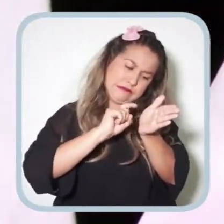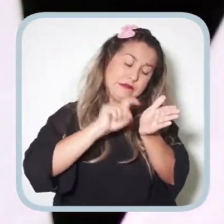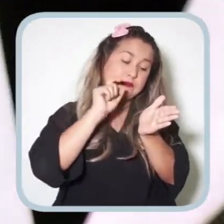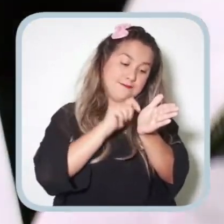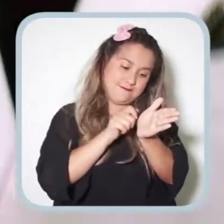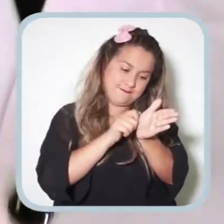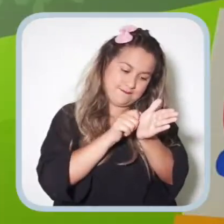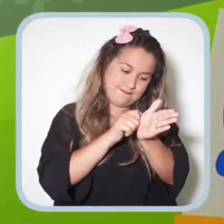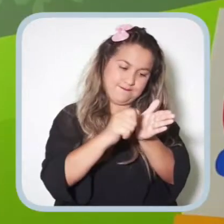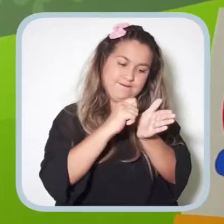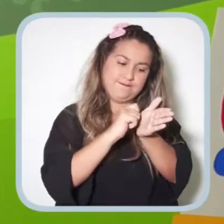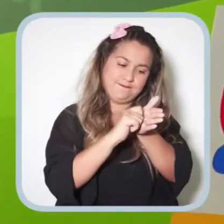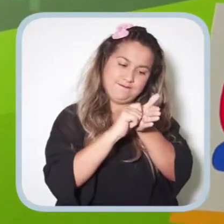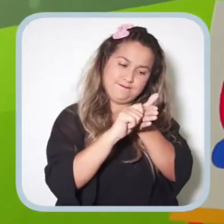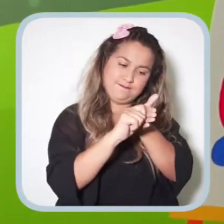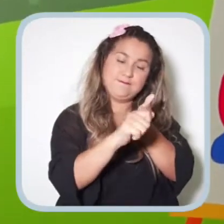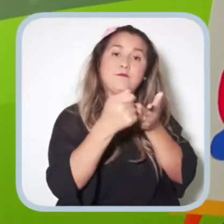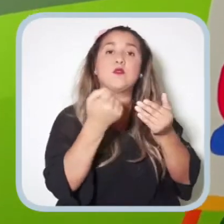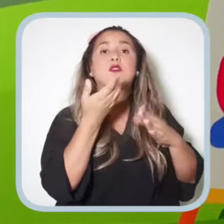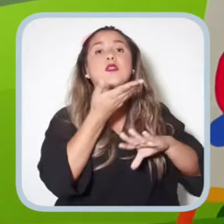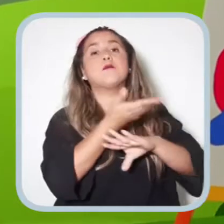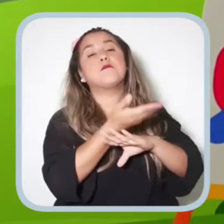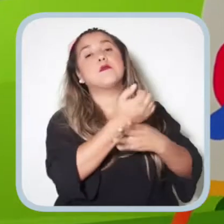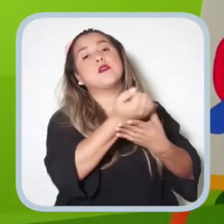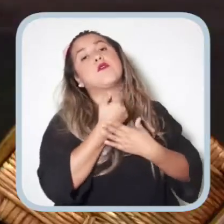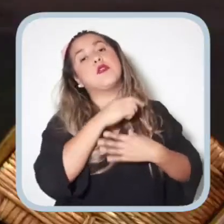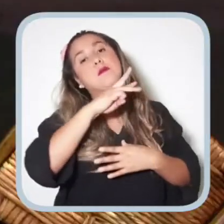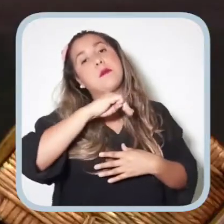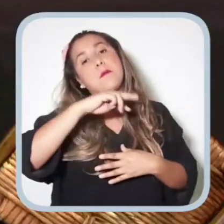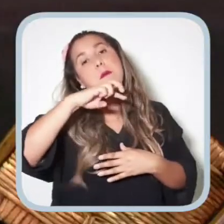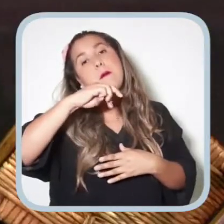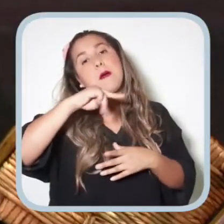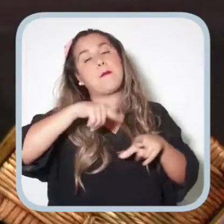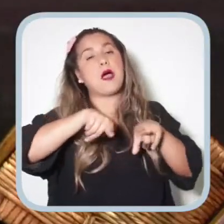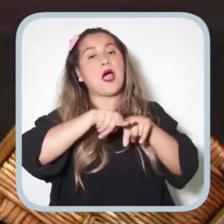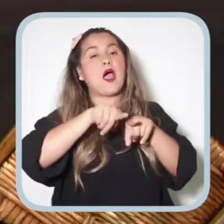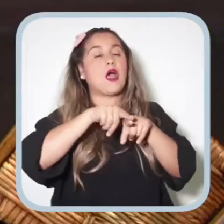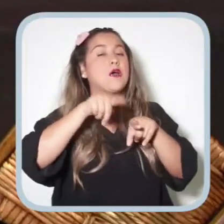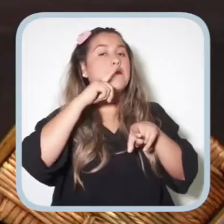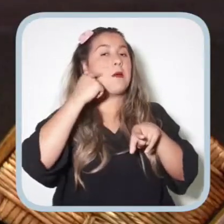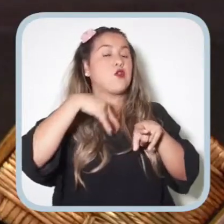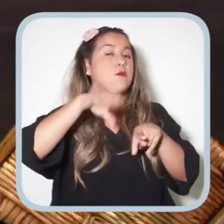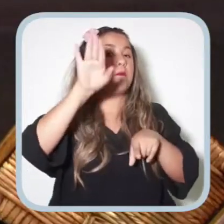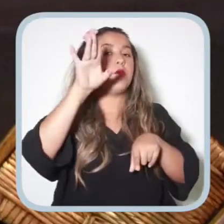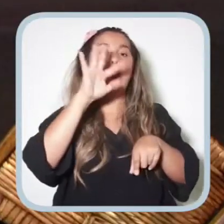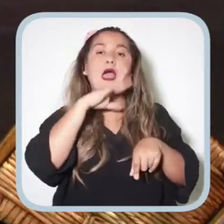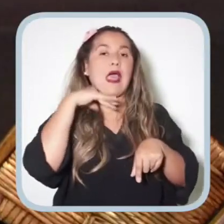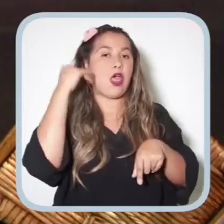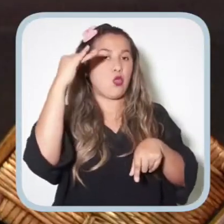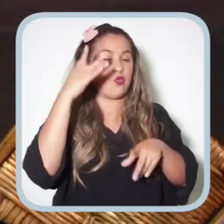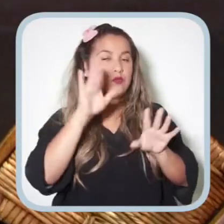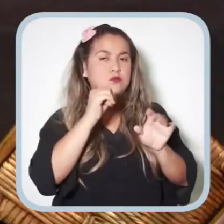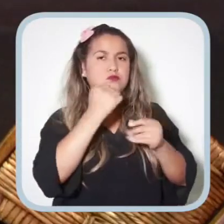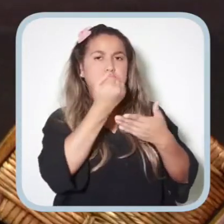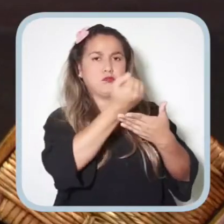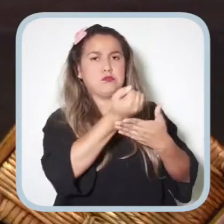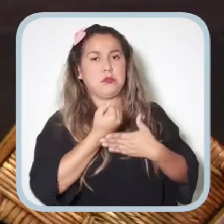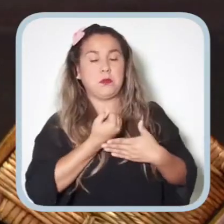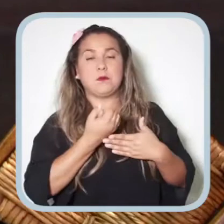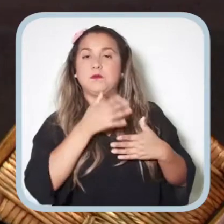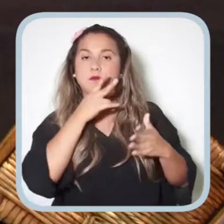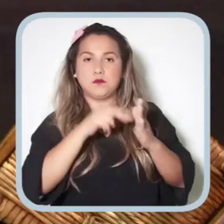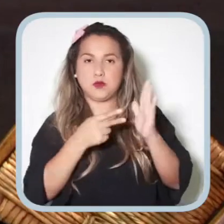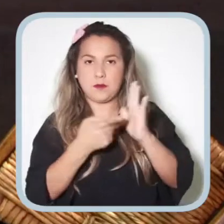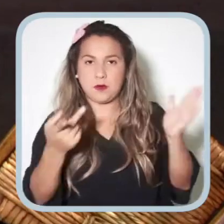hermanos, hermanas, papás, mamás o adulto que esté junto a ustedes. Lo colocan en el lugar que ustedes piensen que les va a servir